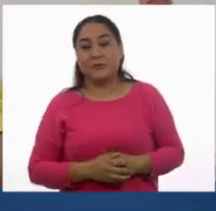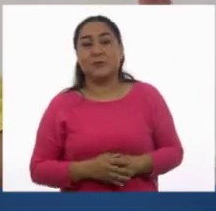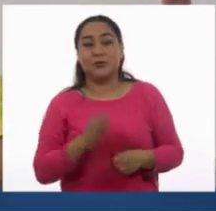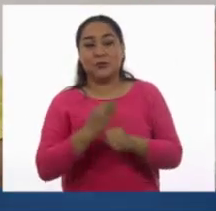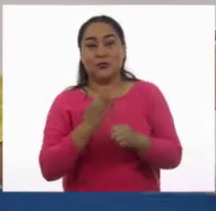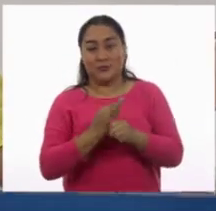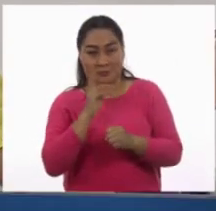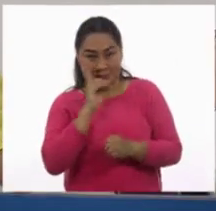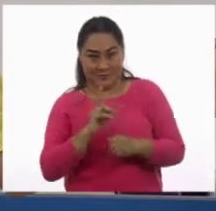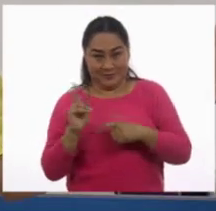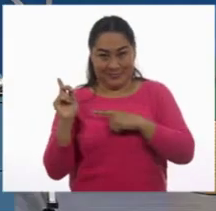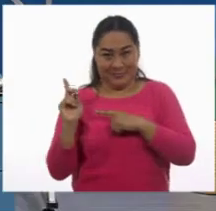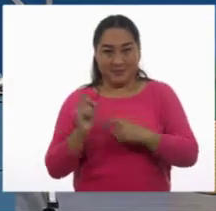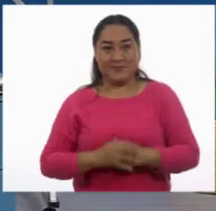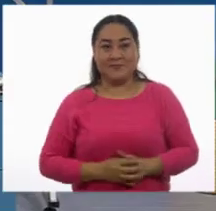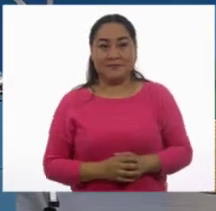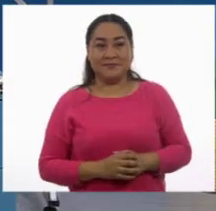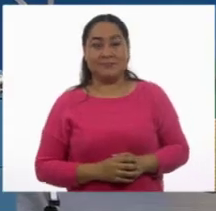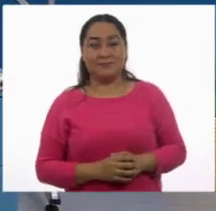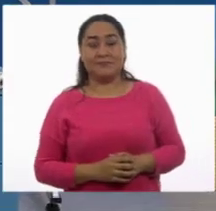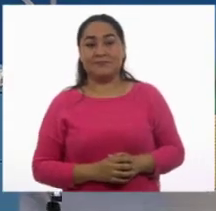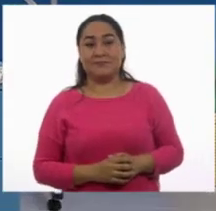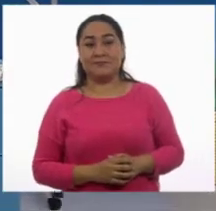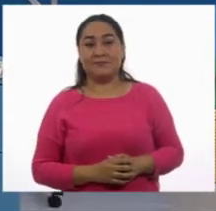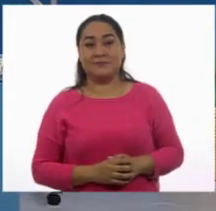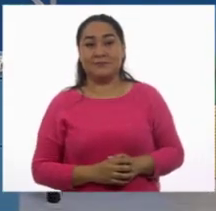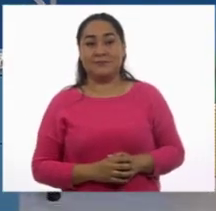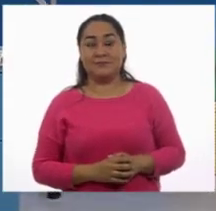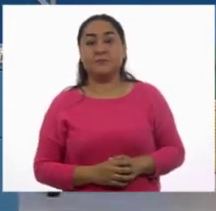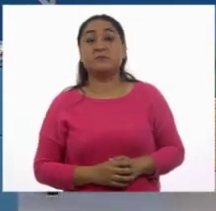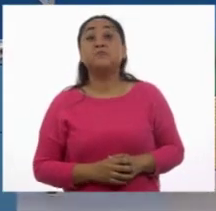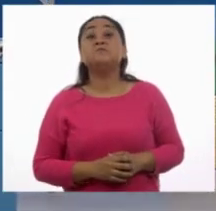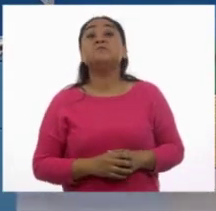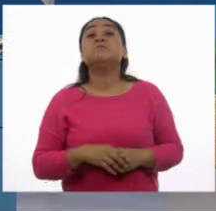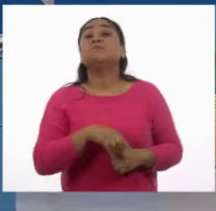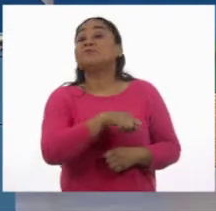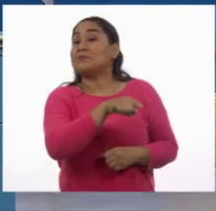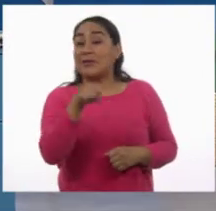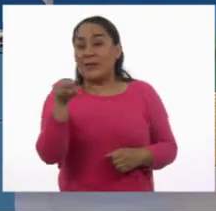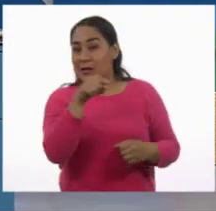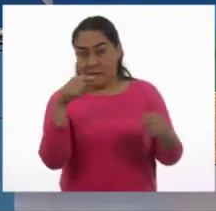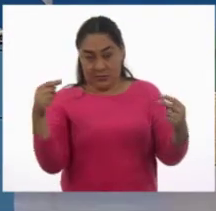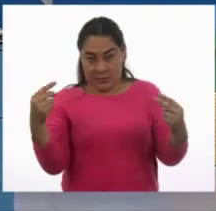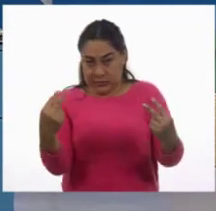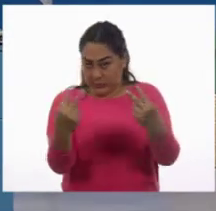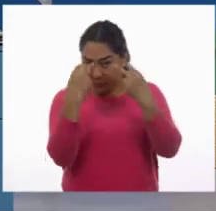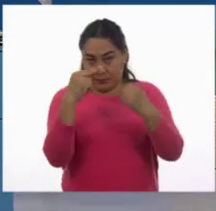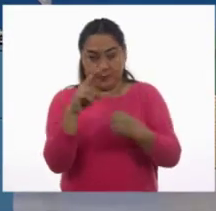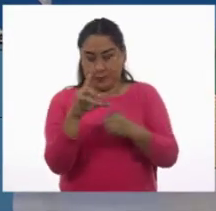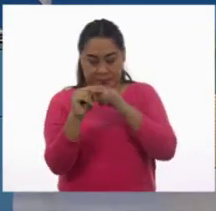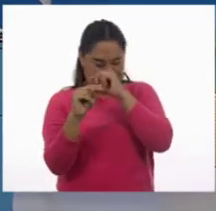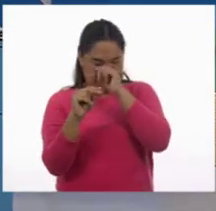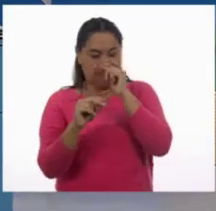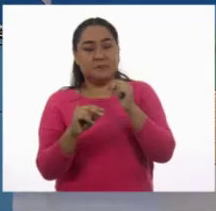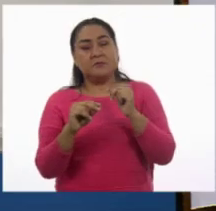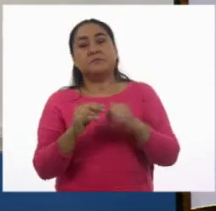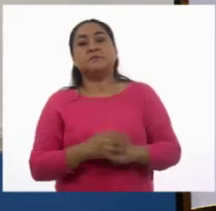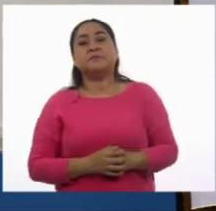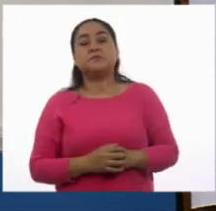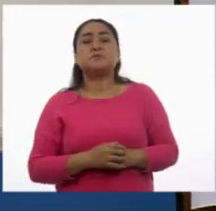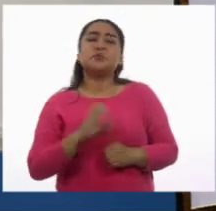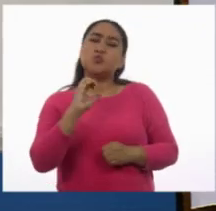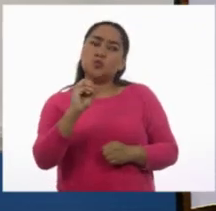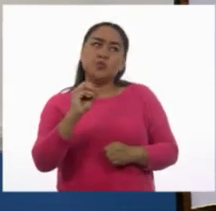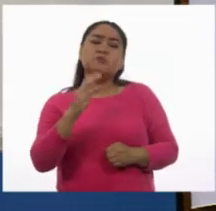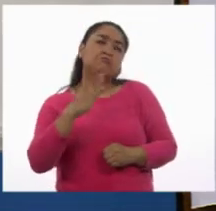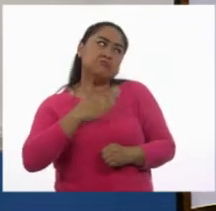¿sí? Ya. ¿Listo? Sí. Pero pues que sí nos puedan seguir las cámaras. Ajá. También cada una puede hacer la narración